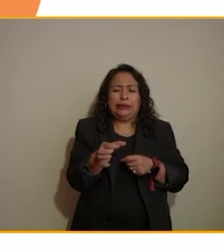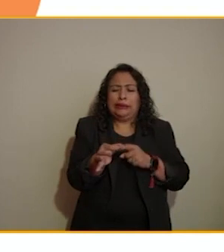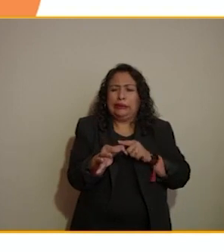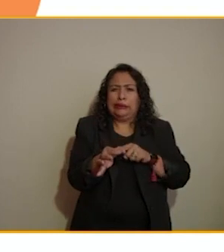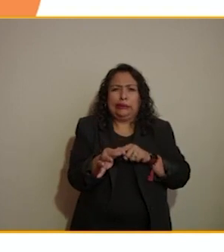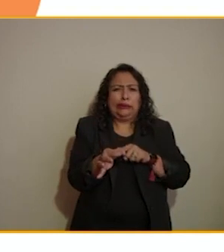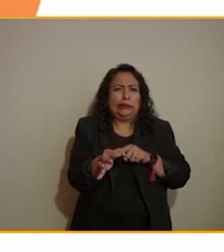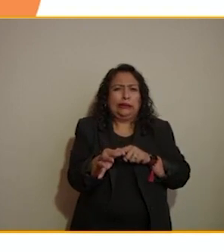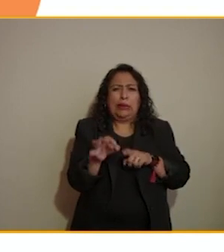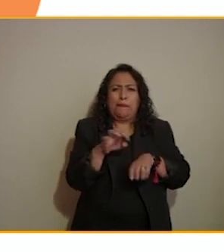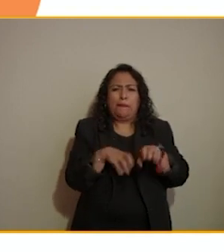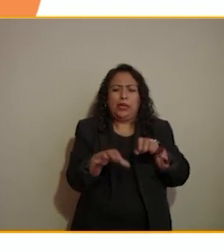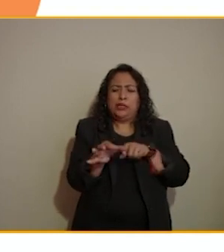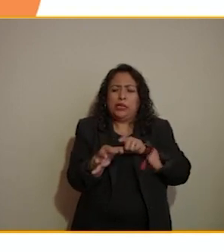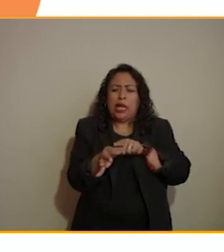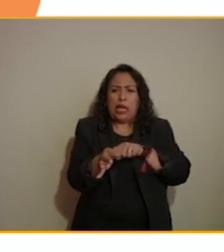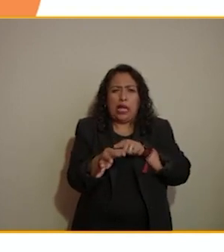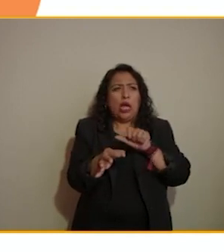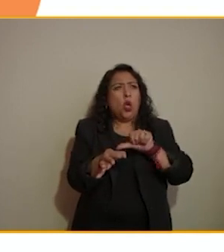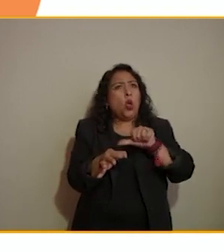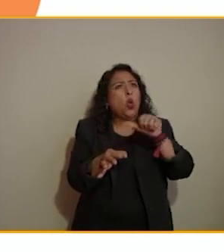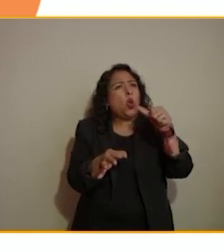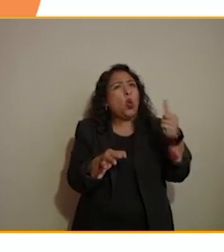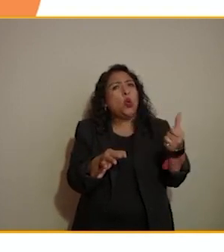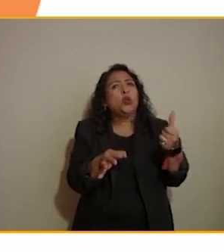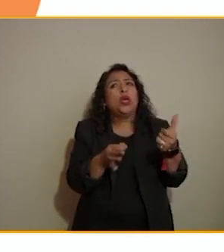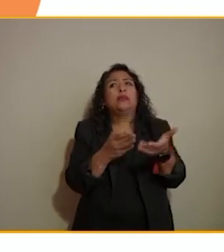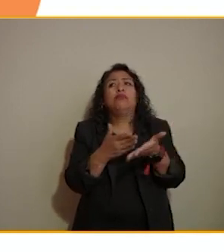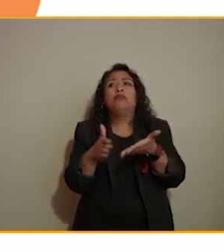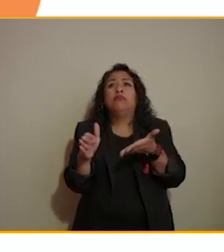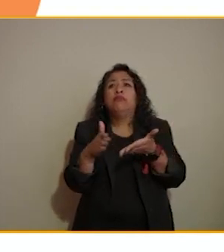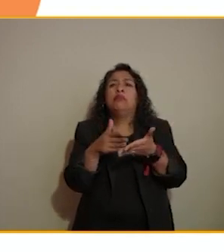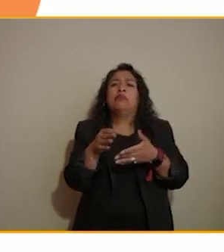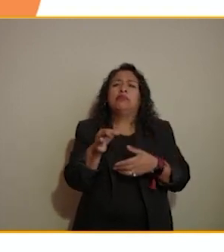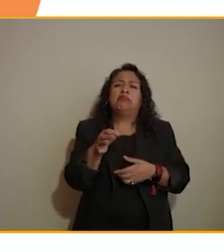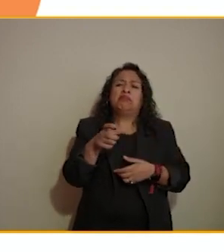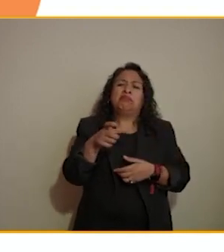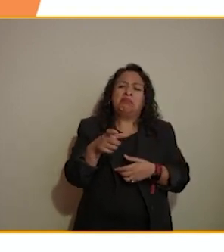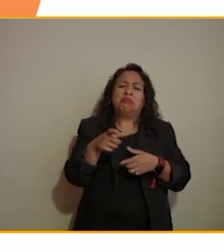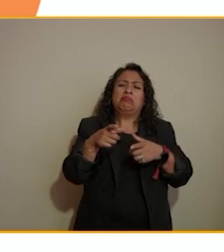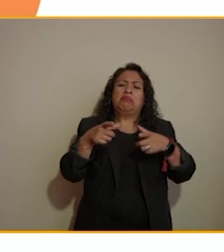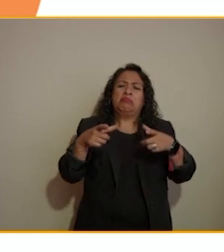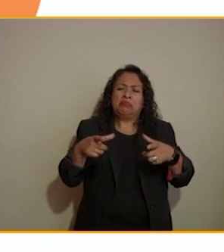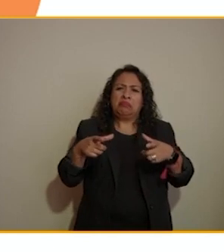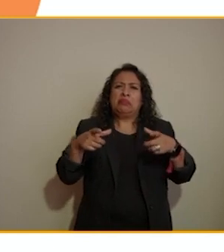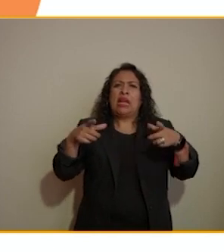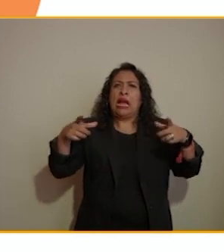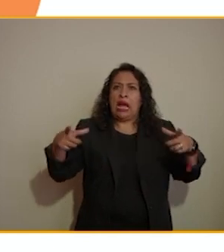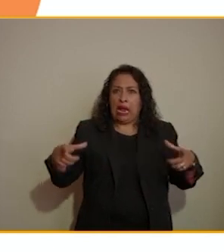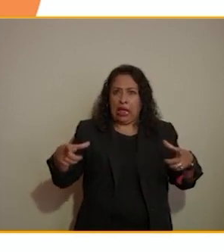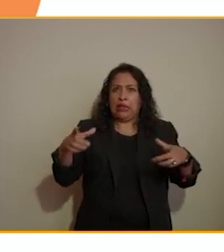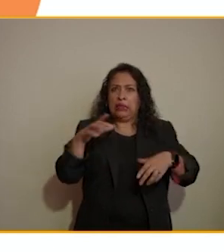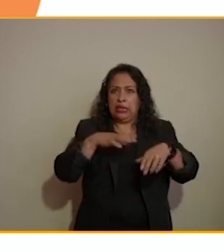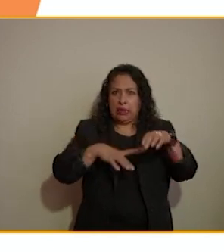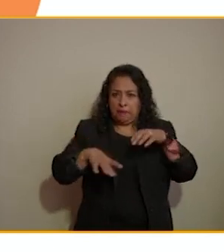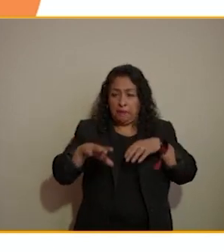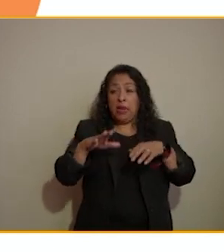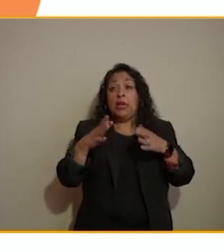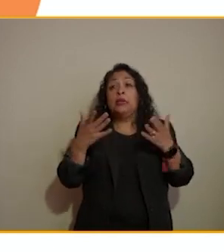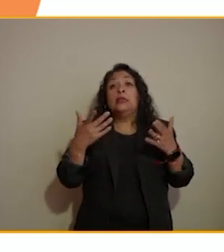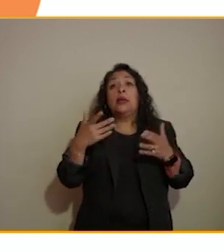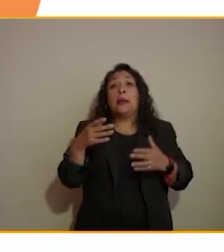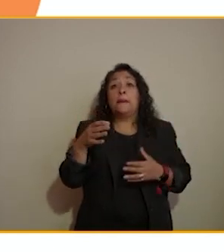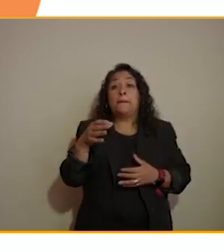microempresas. Y el resto estaban distribuidas sí, entre pequeñas, medianas y grandes empresas, pero